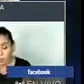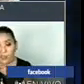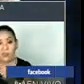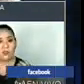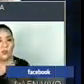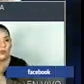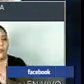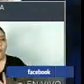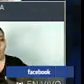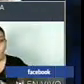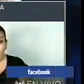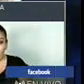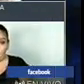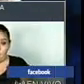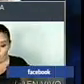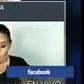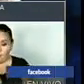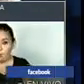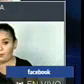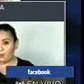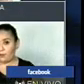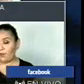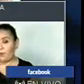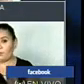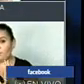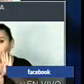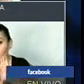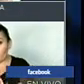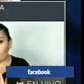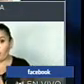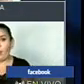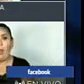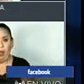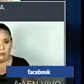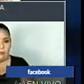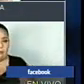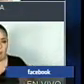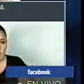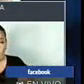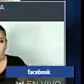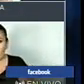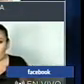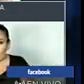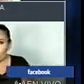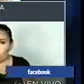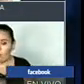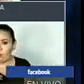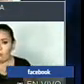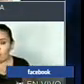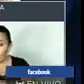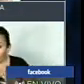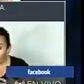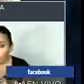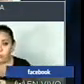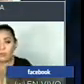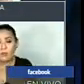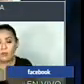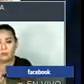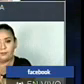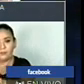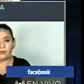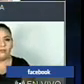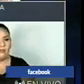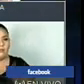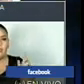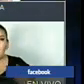reunieran con algunos funcionarios de gobierno que se han mantenido durante toda la tarde acá en la Asamblea Legislativa. Estamos